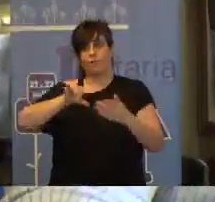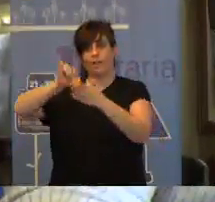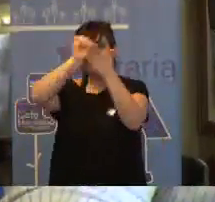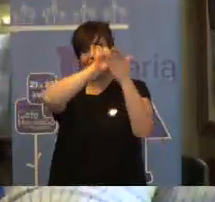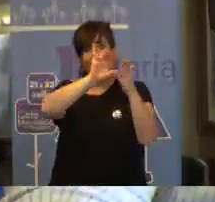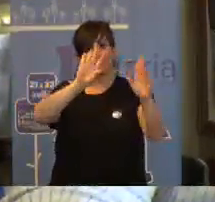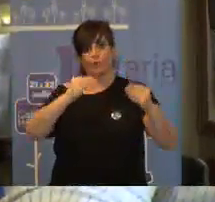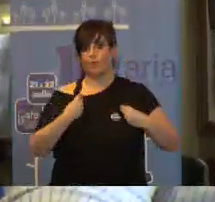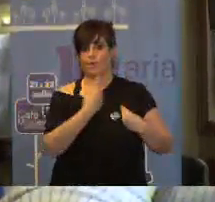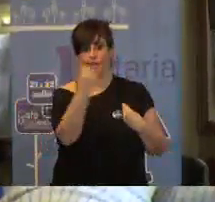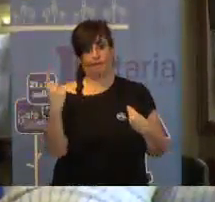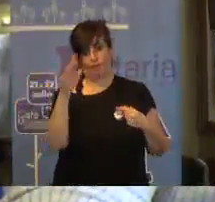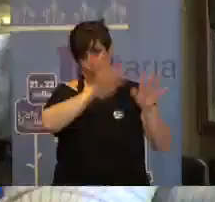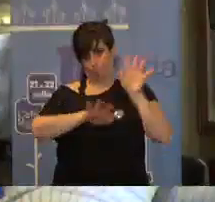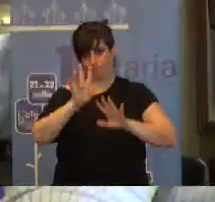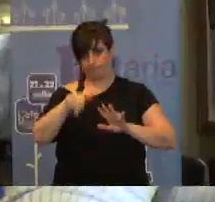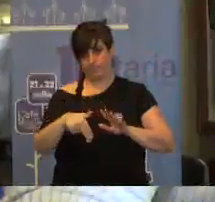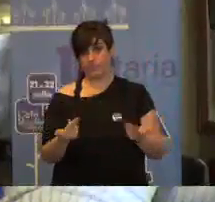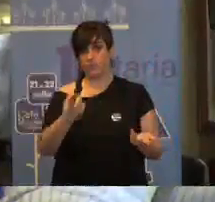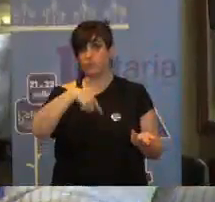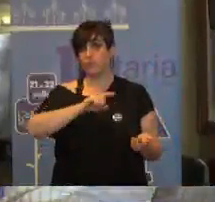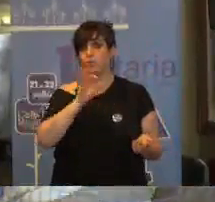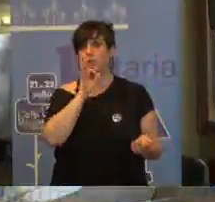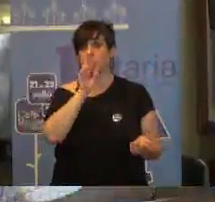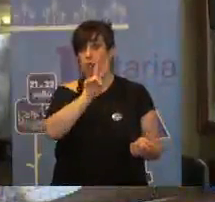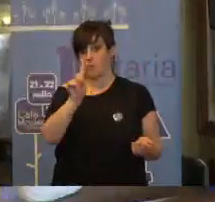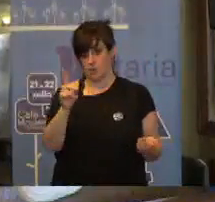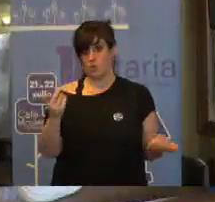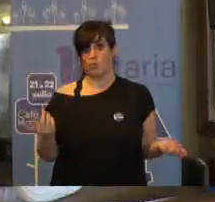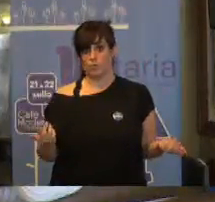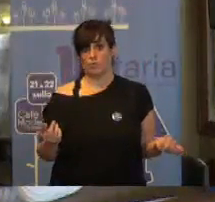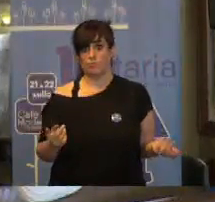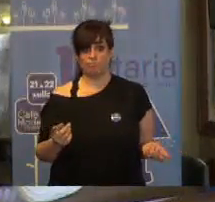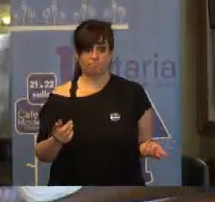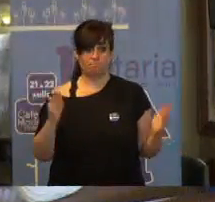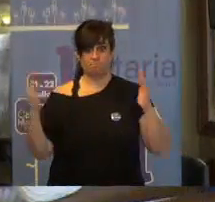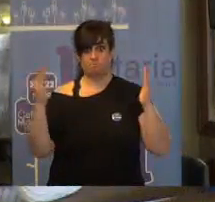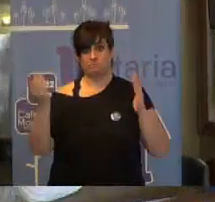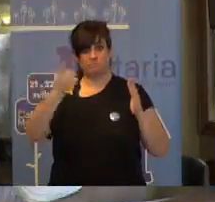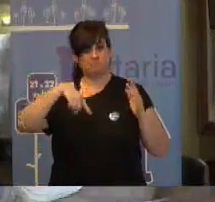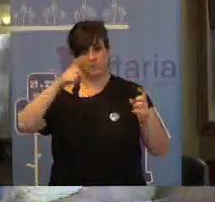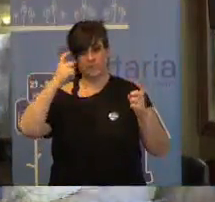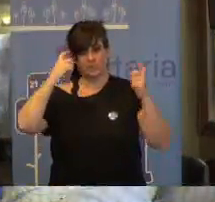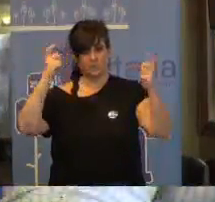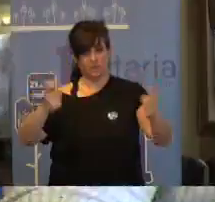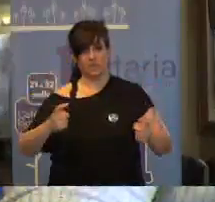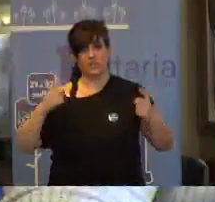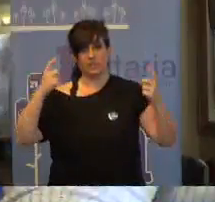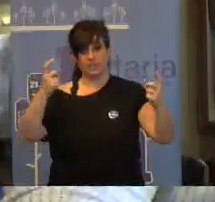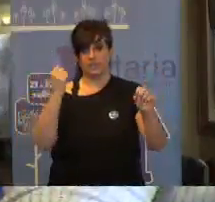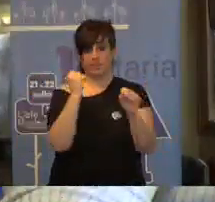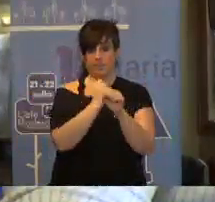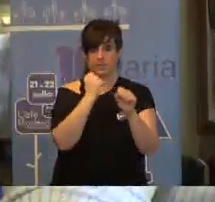moi complicado. E vivimos no século XXI, non? Entonces, creo que debemos tratar de compaxinar ese